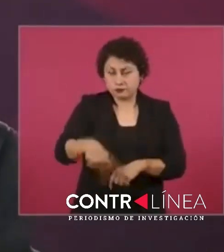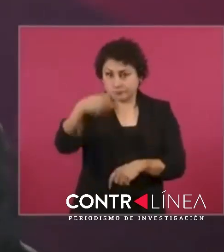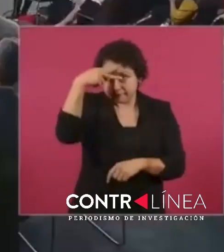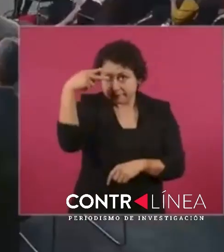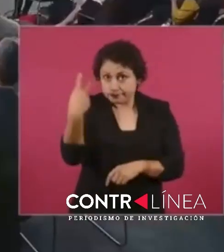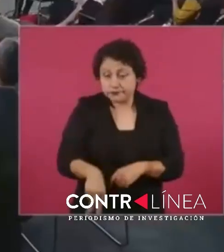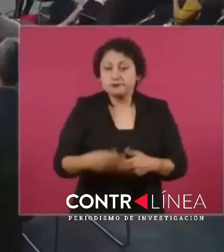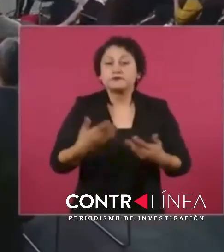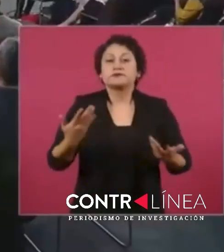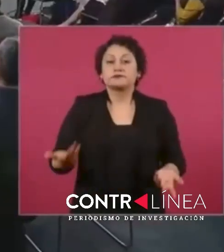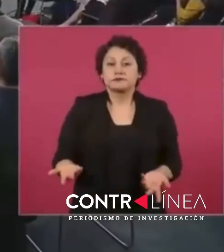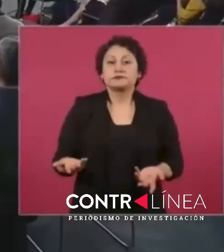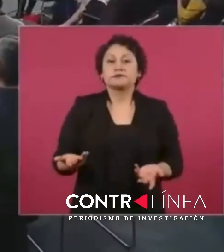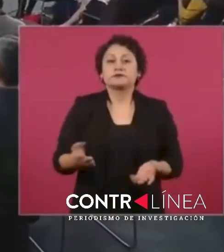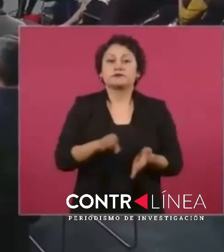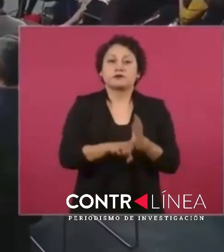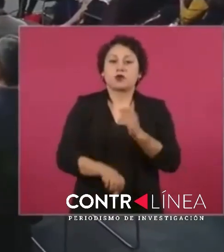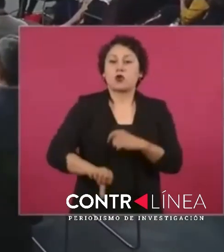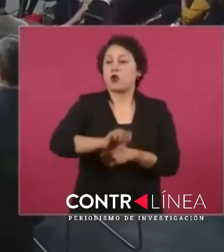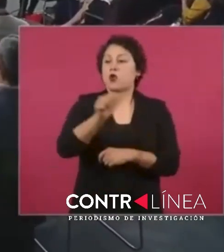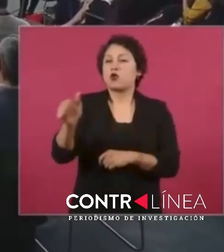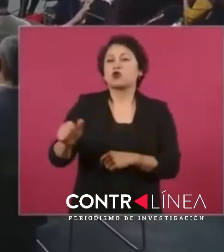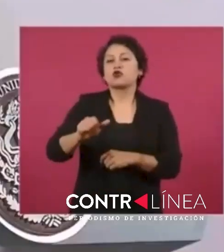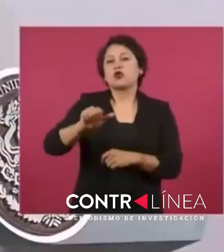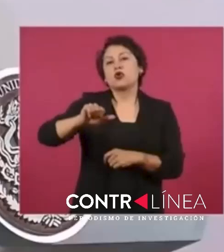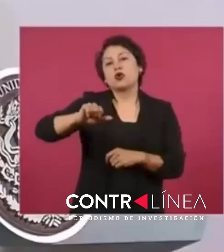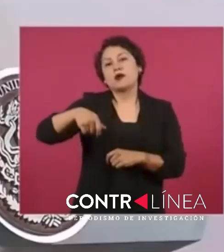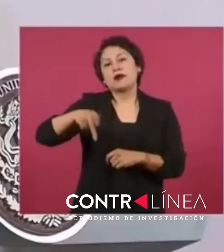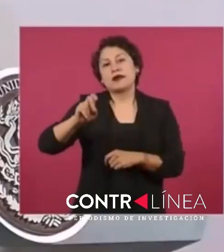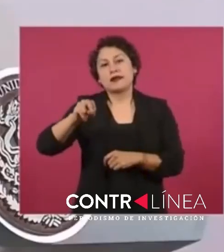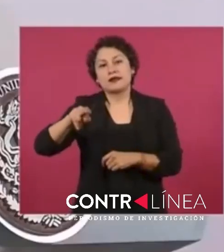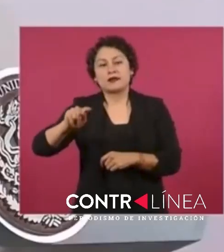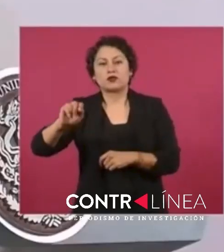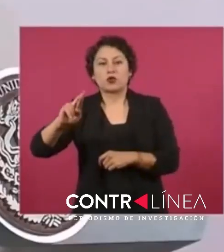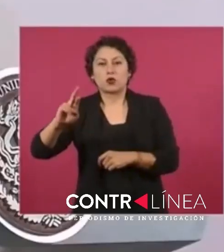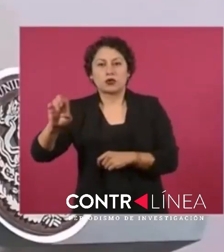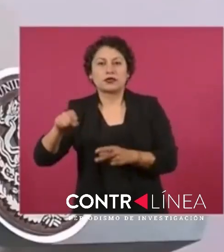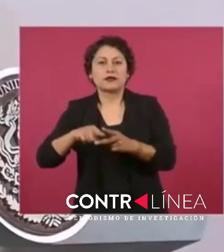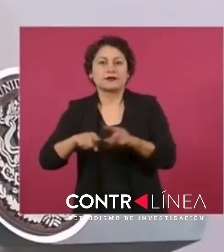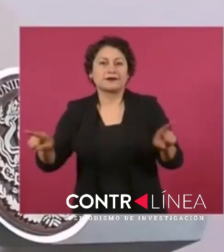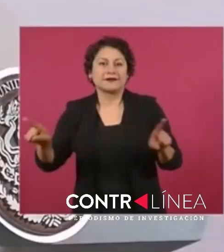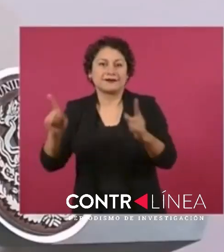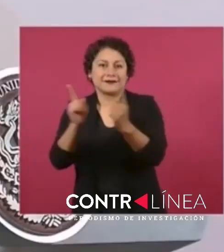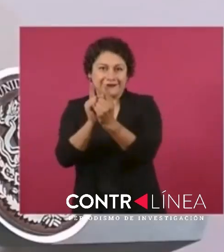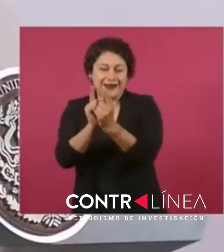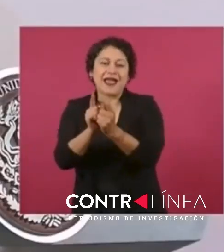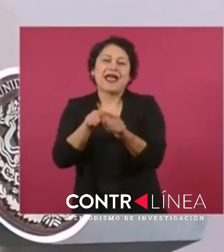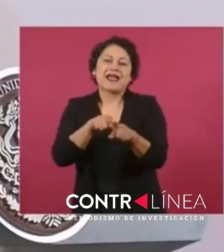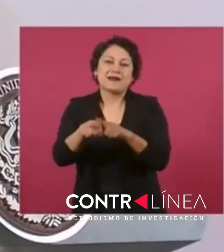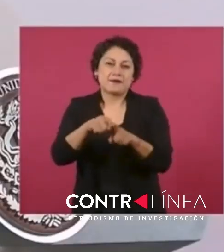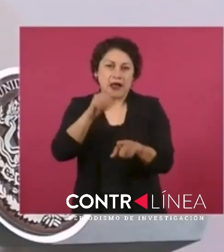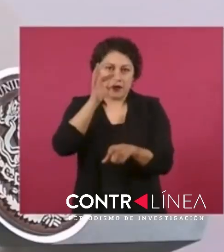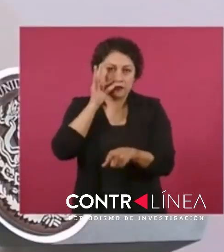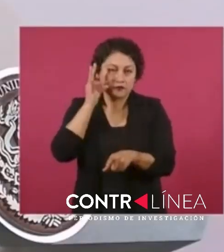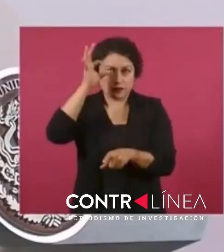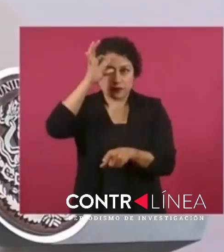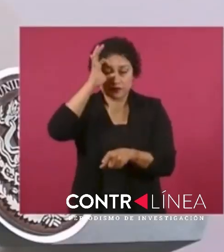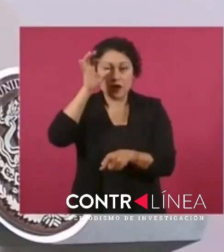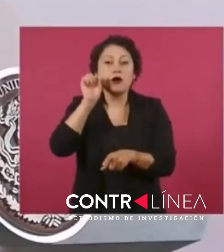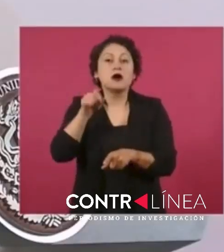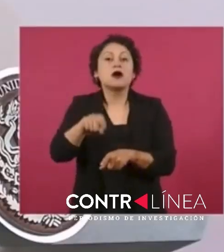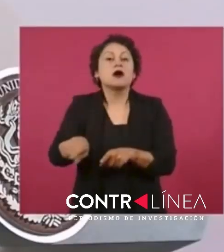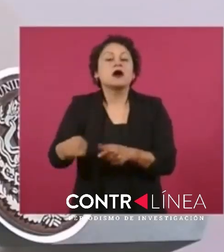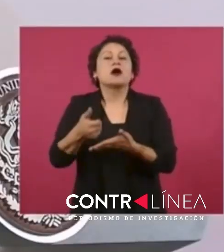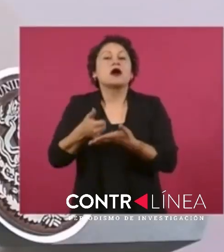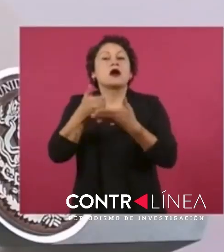la de John Kenneth Turner, que conoció a los hermanos Flores Magón, y ahí, a través de su testimonio, él se dio la tarea de hacer la